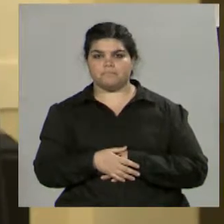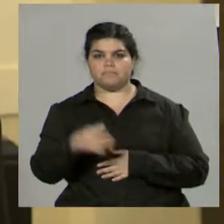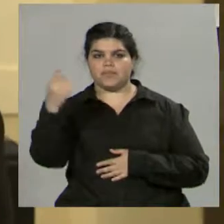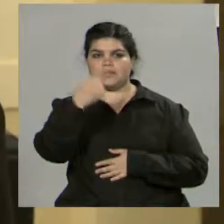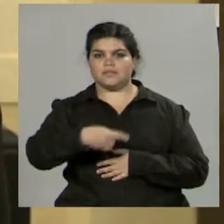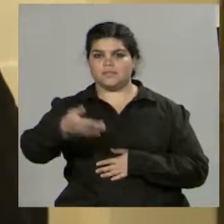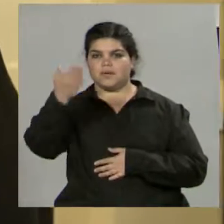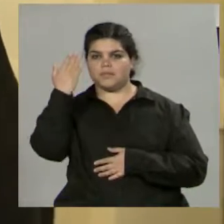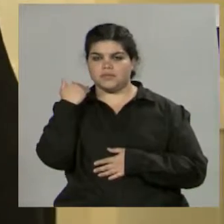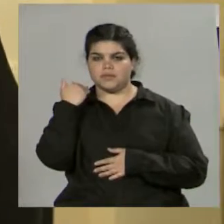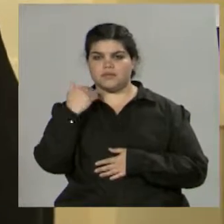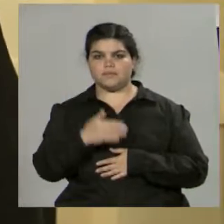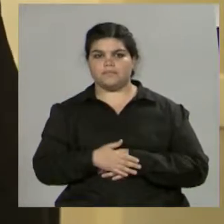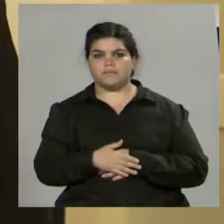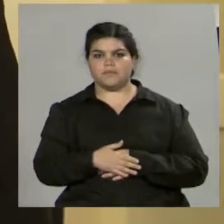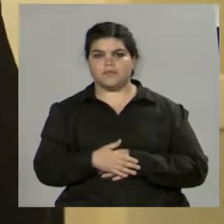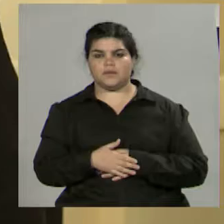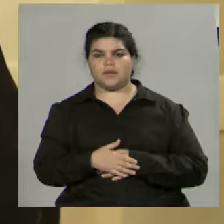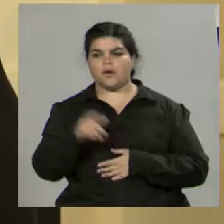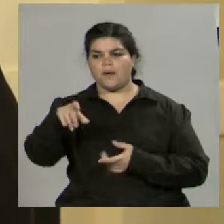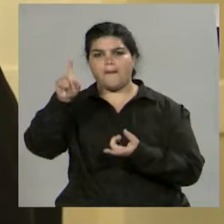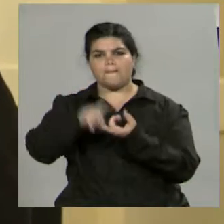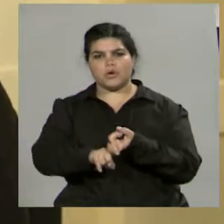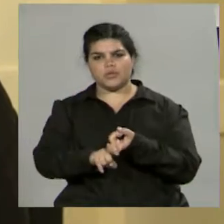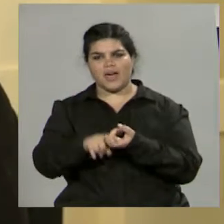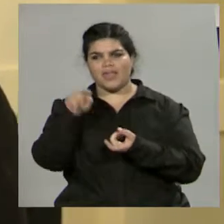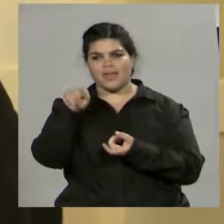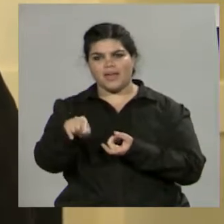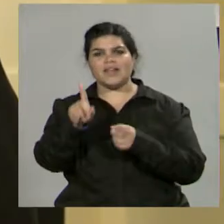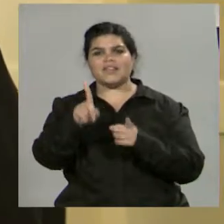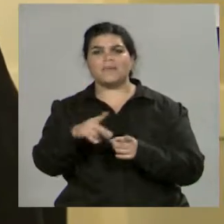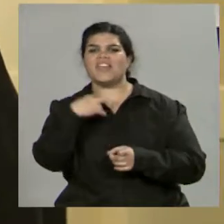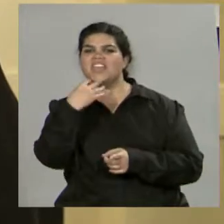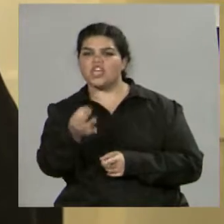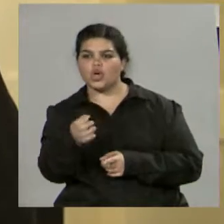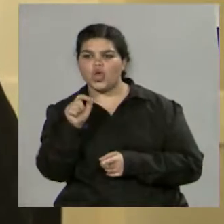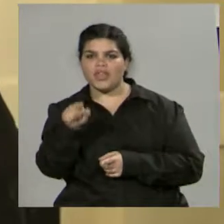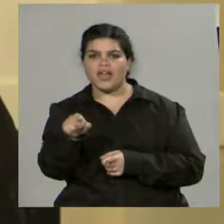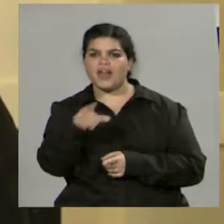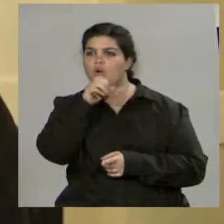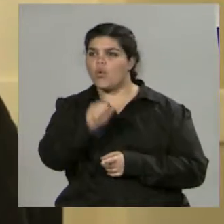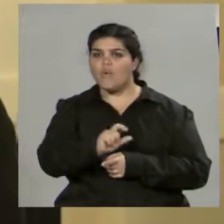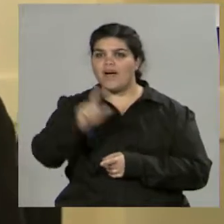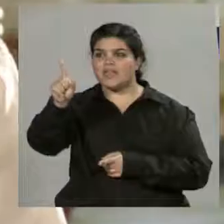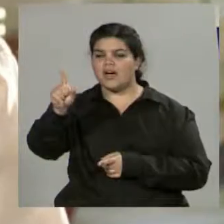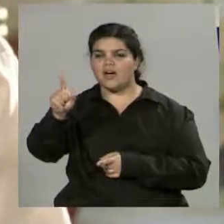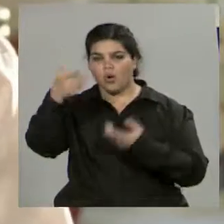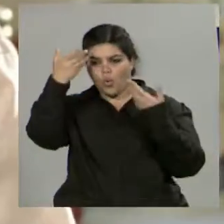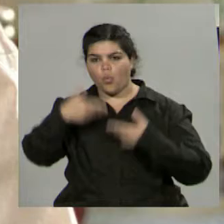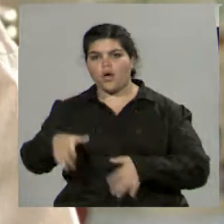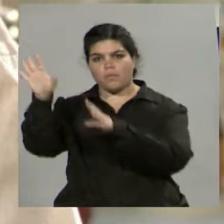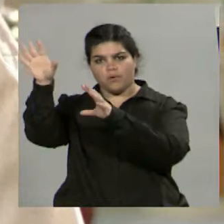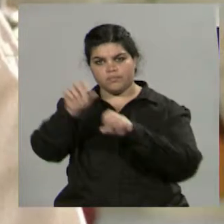pasada justamente con su compañera, con Marita Londra y sus hijos en Cuba, donde fuimos a buscar los